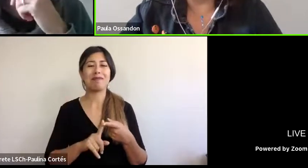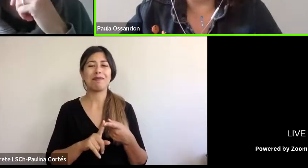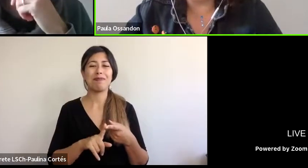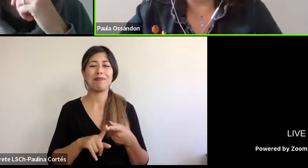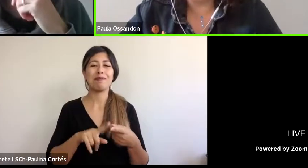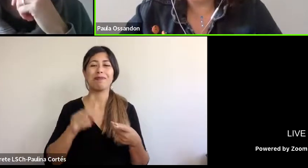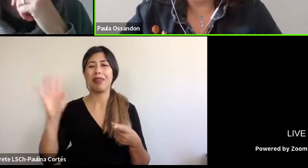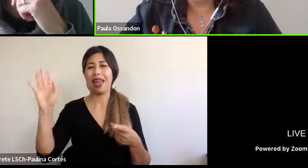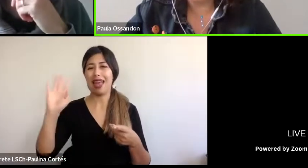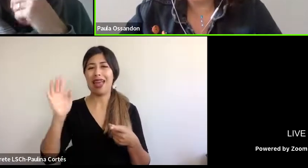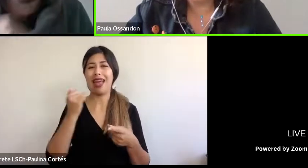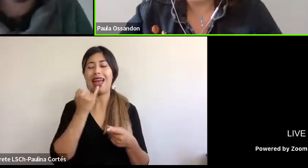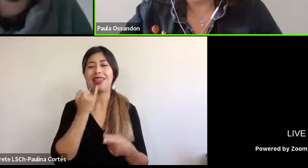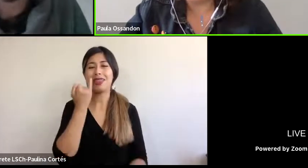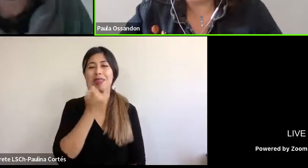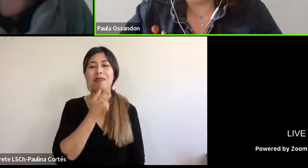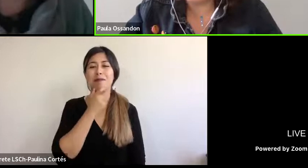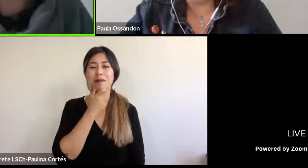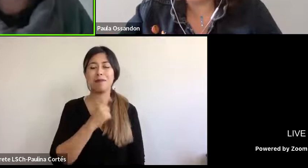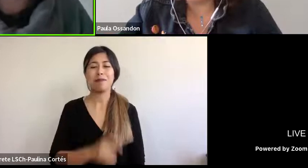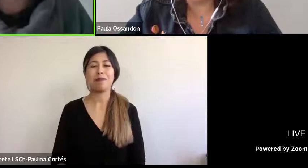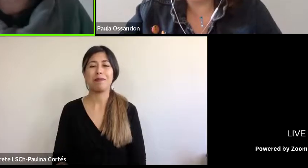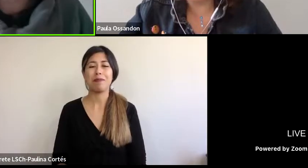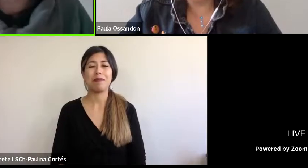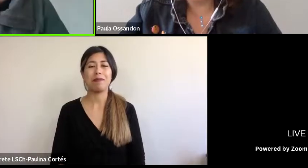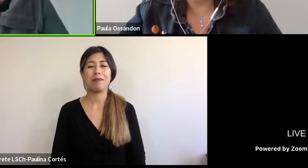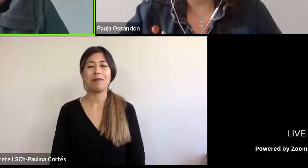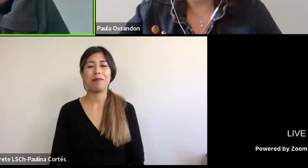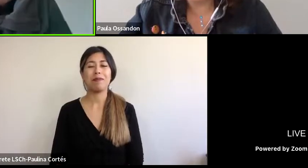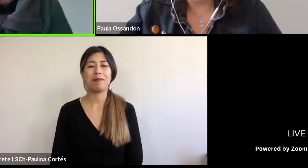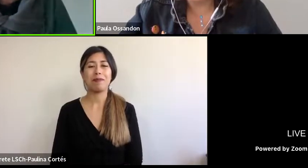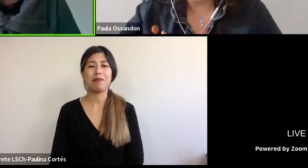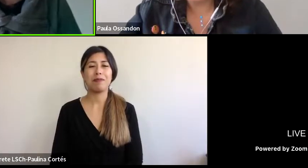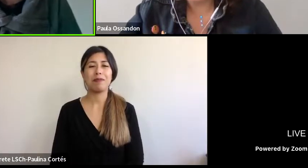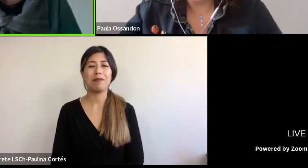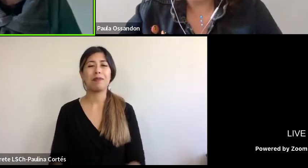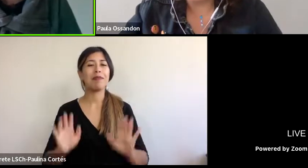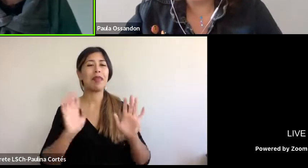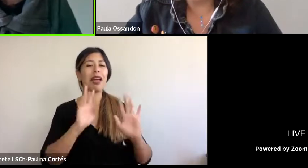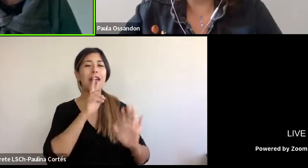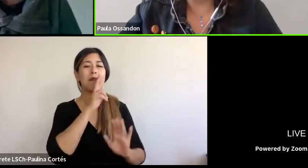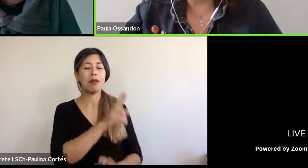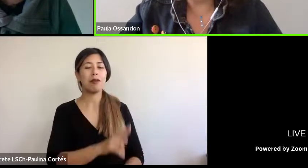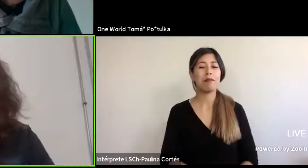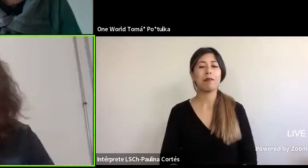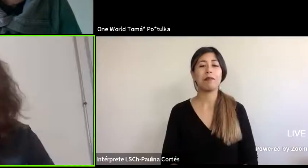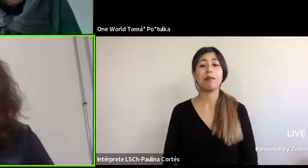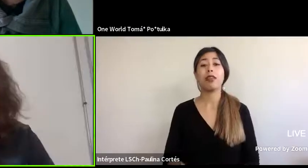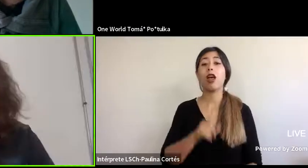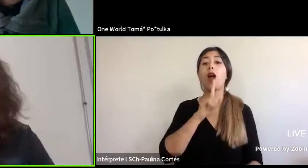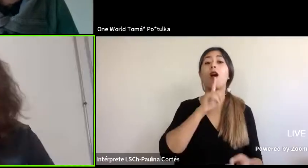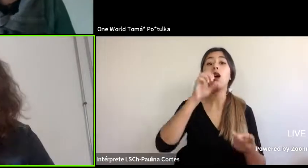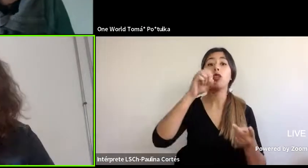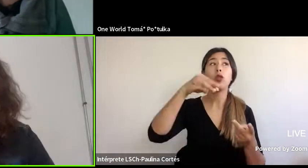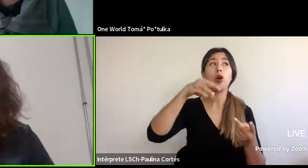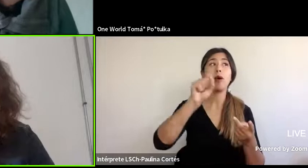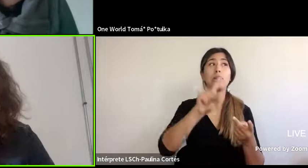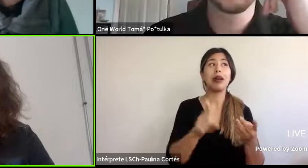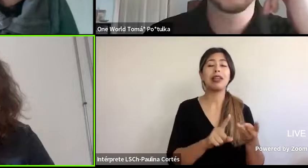Hi, Martin. Thank you Hello, for hello, being hi here. everybody. Hi. Thomas.